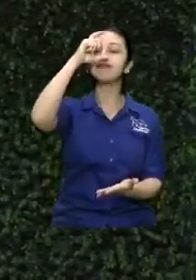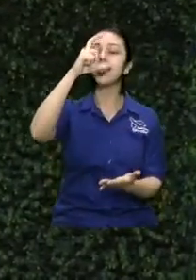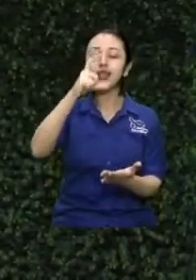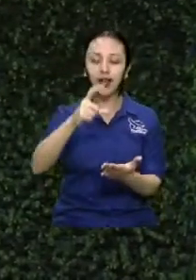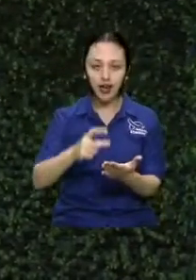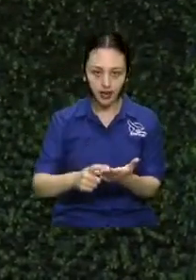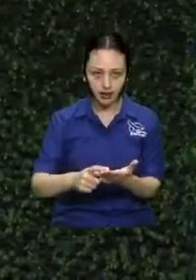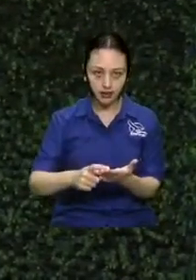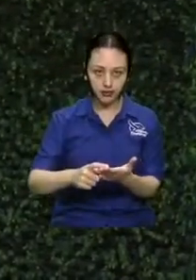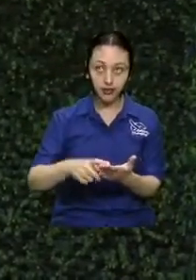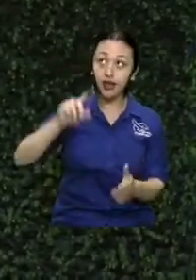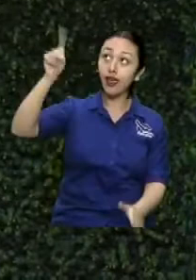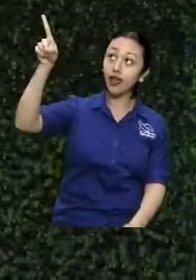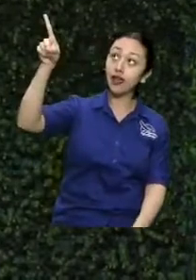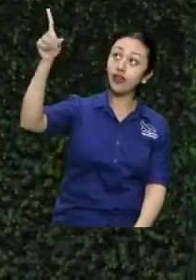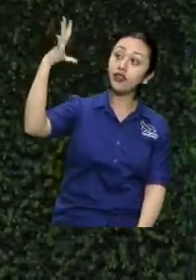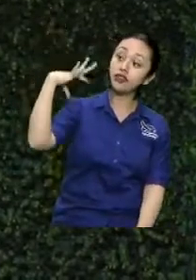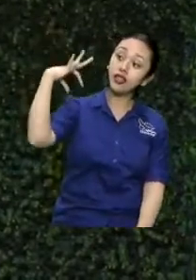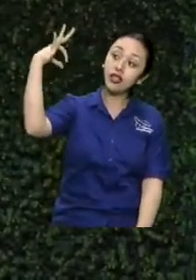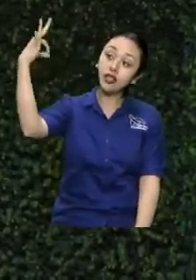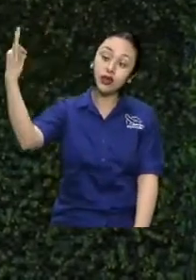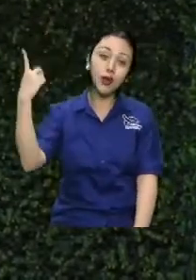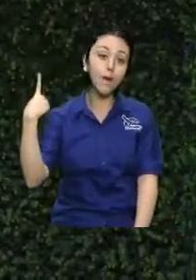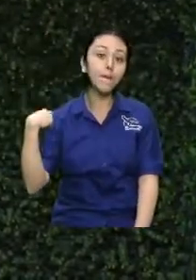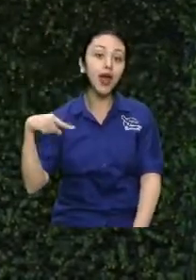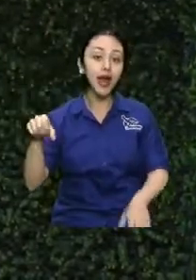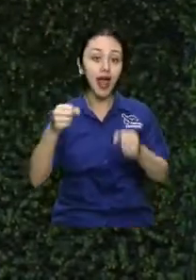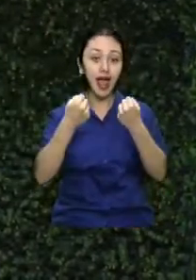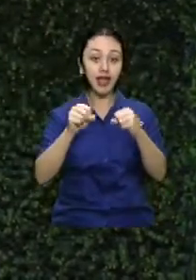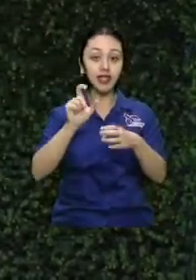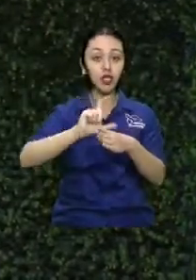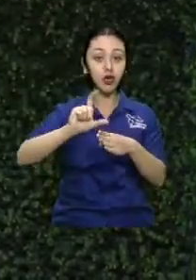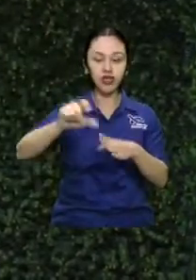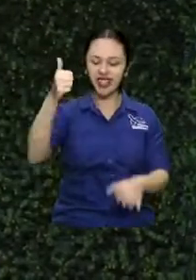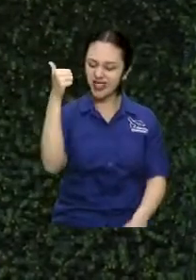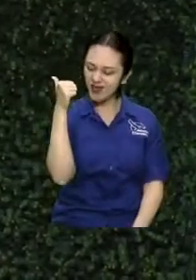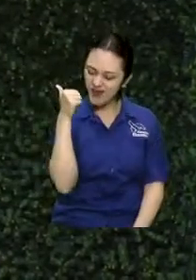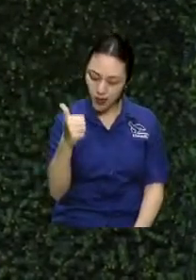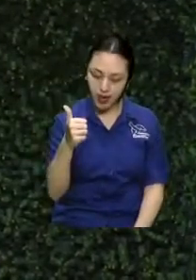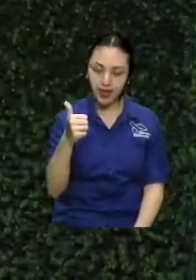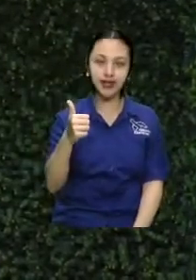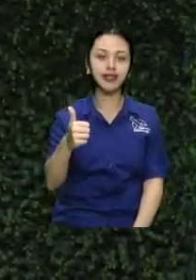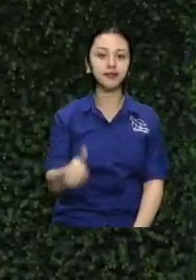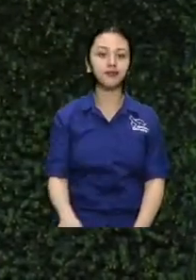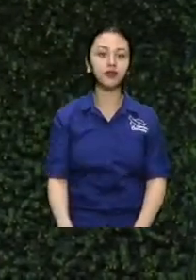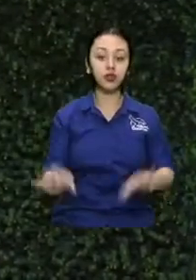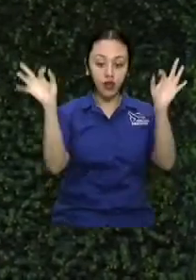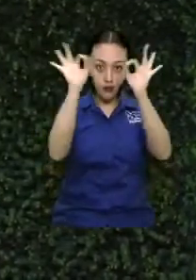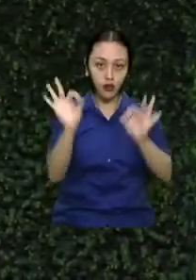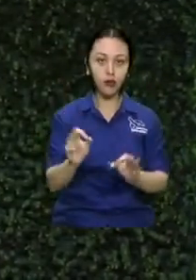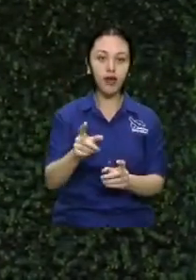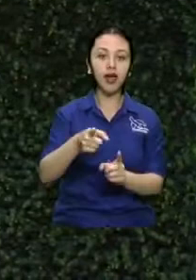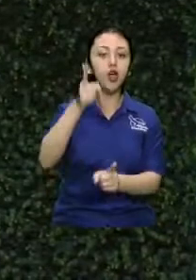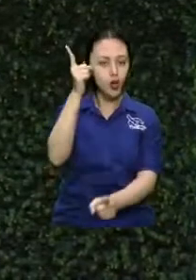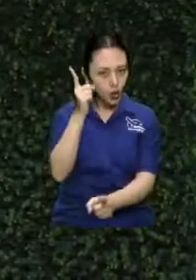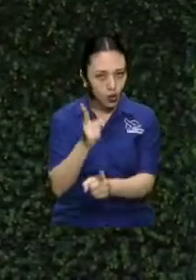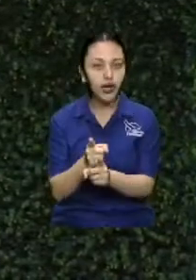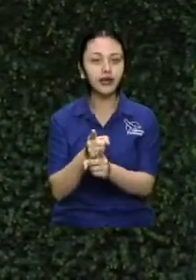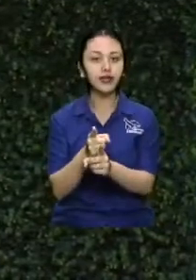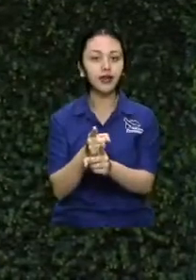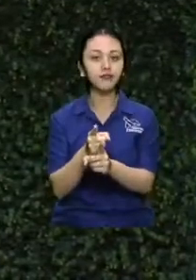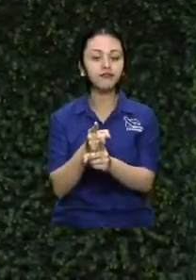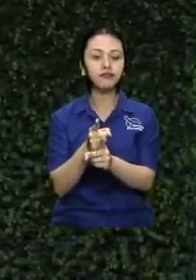fuimos destinados a hacer cosas buenas, a hacer bien las cosas buenas. Eso no lo digo yo, lo